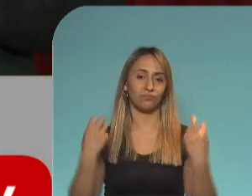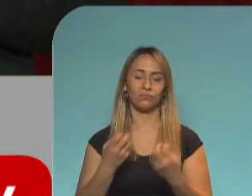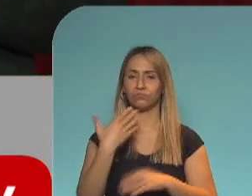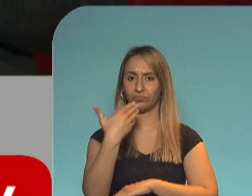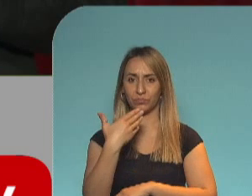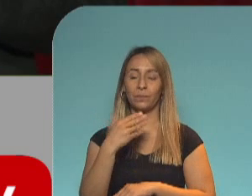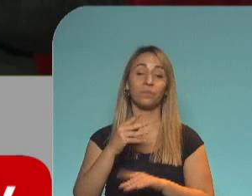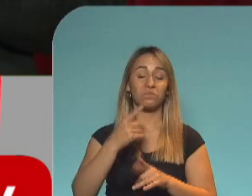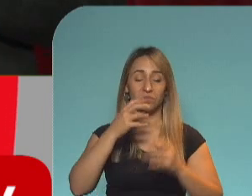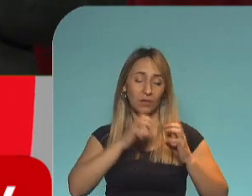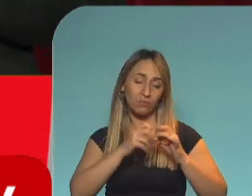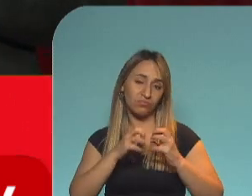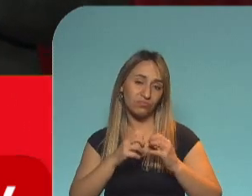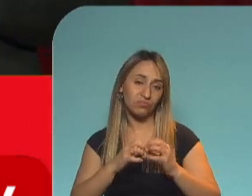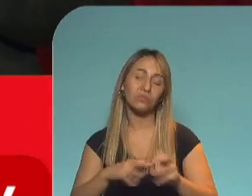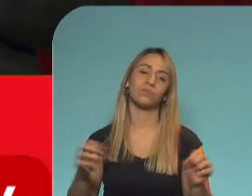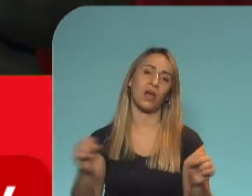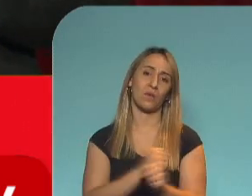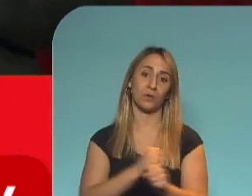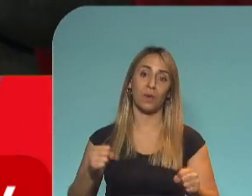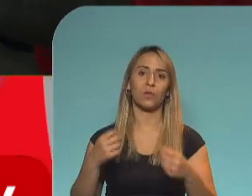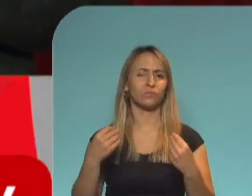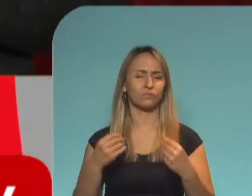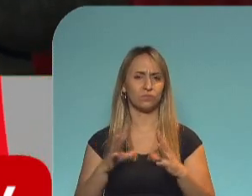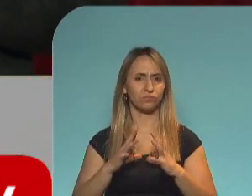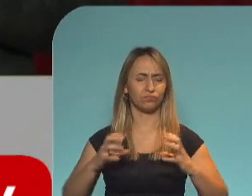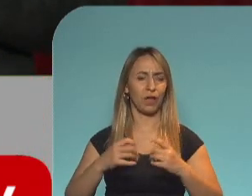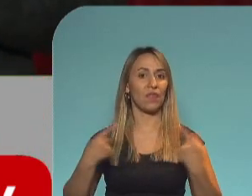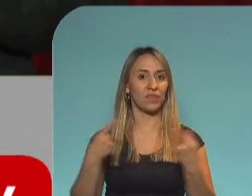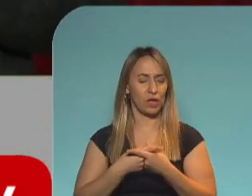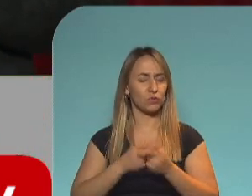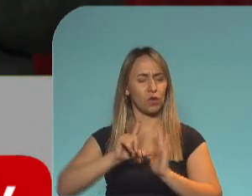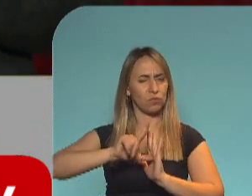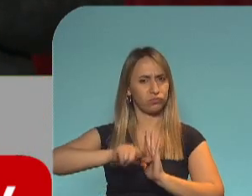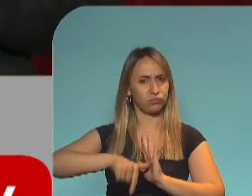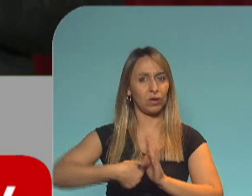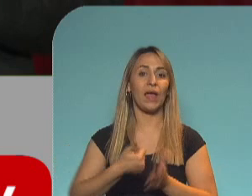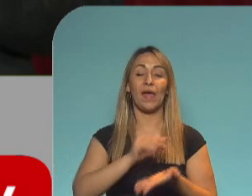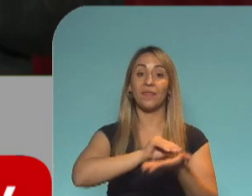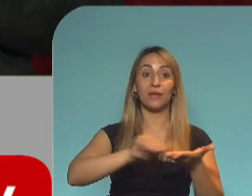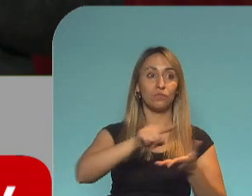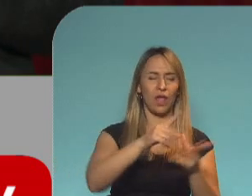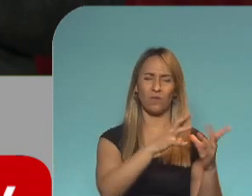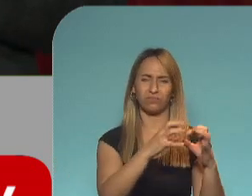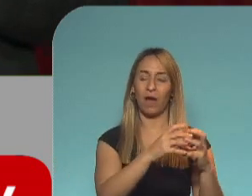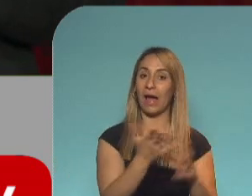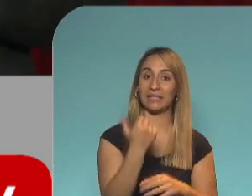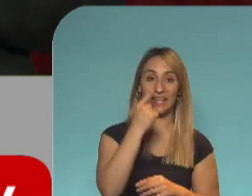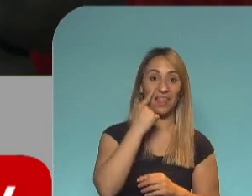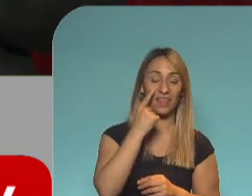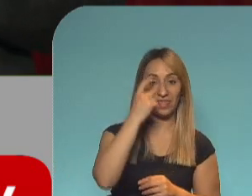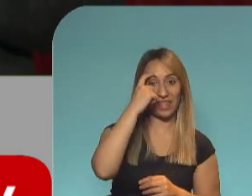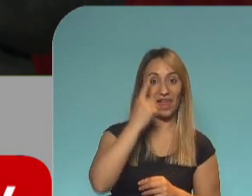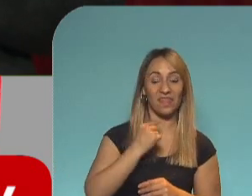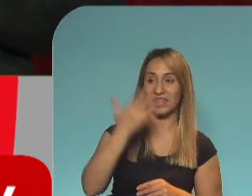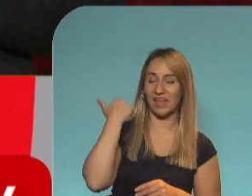terminó aprobando después de una discusión larga, muy larga, en la Cámara de Diputados hace 10 días, que